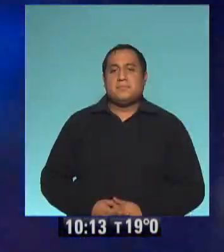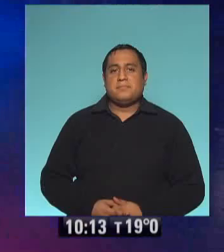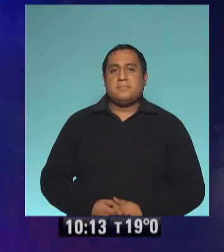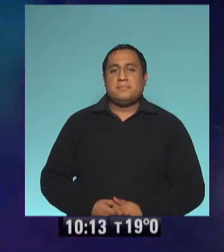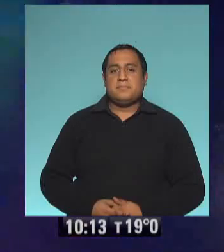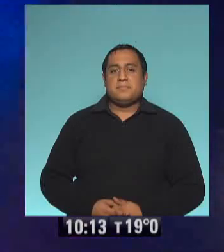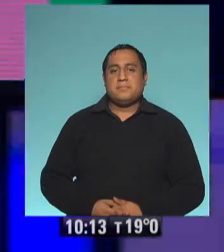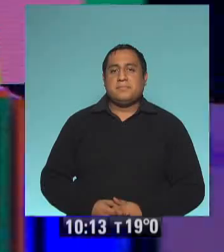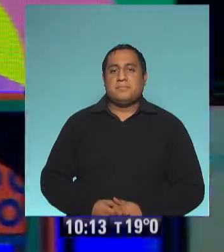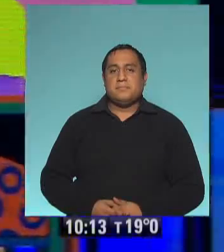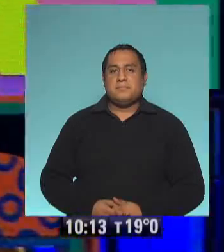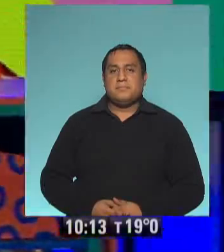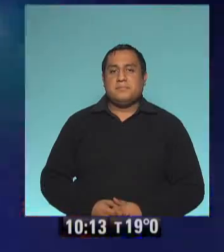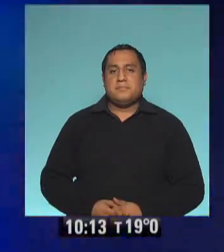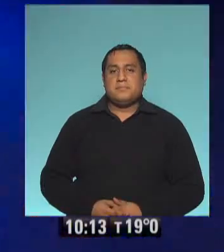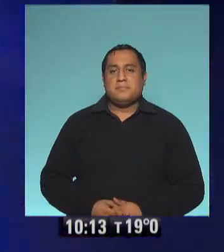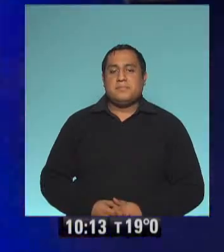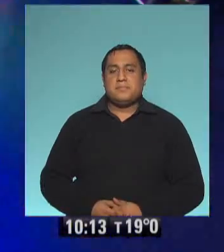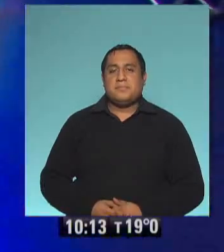¡El paso va! Me mata que parezcan